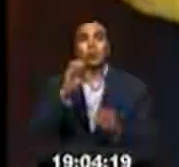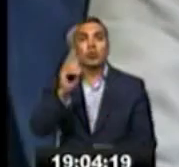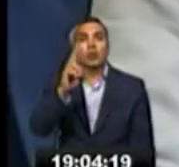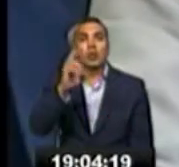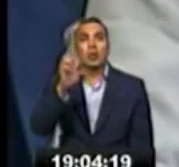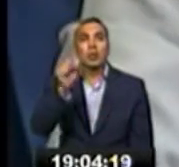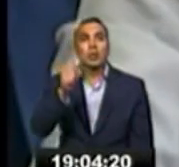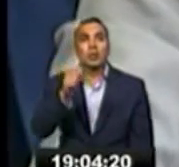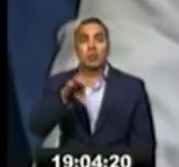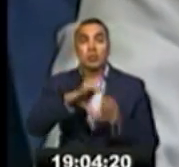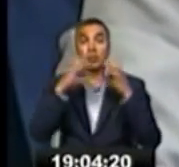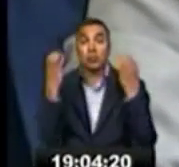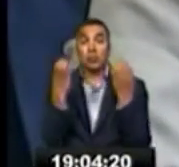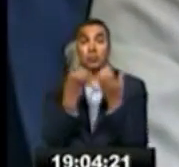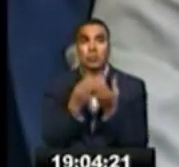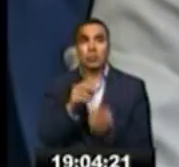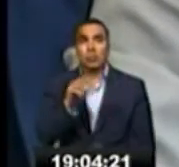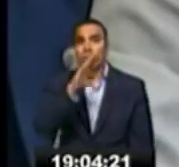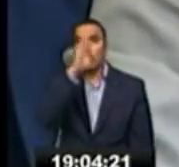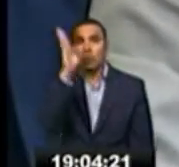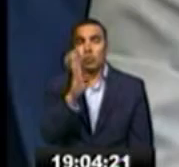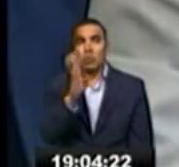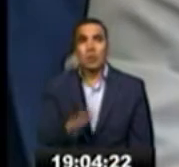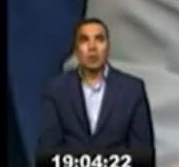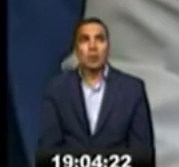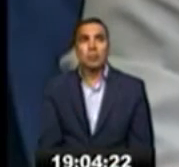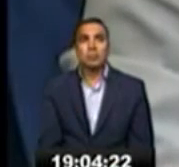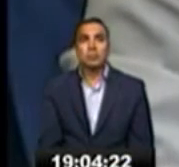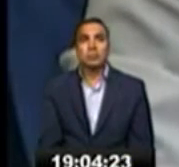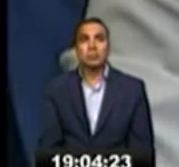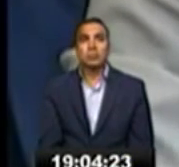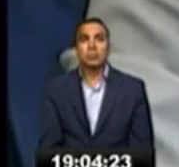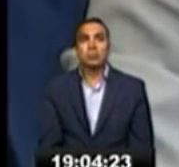respondió: que la comisión nunca, nunca